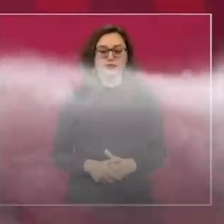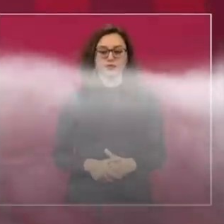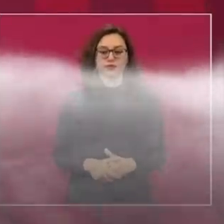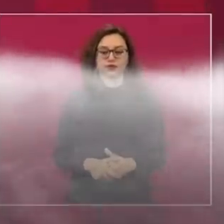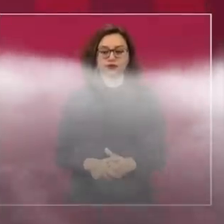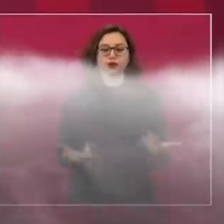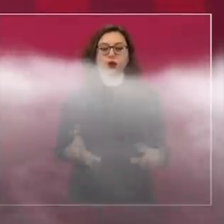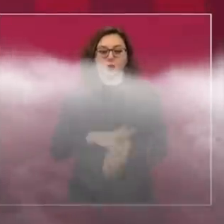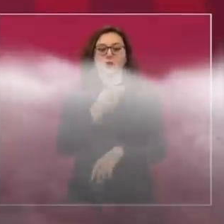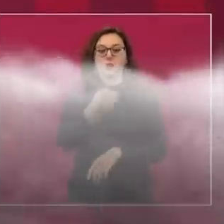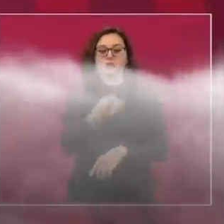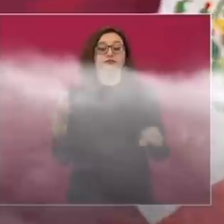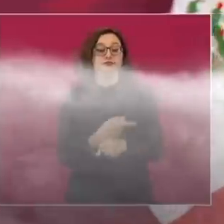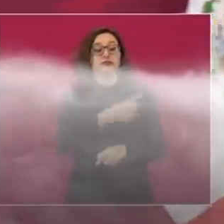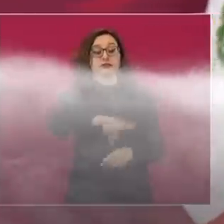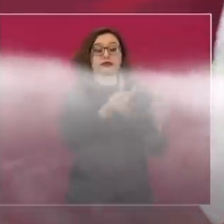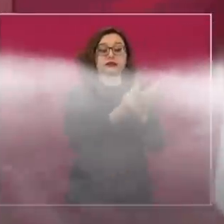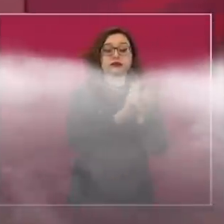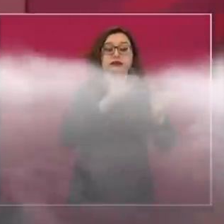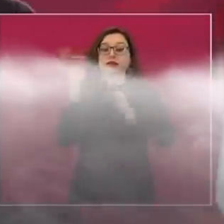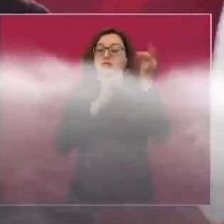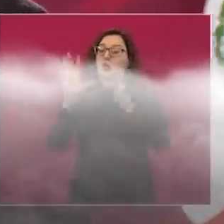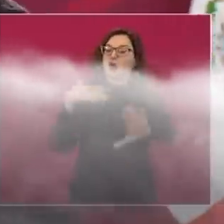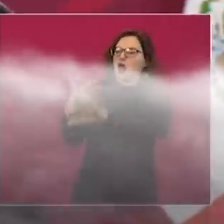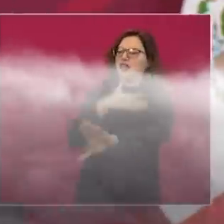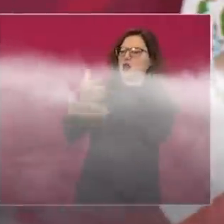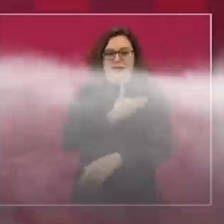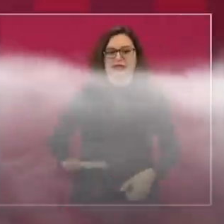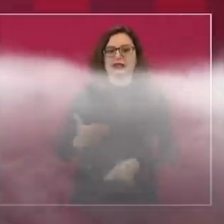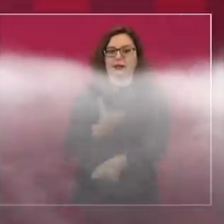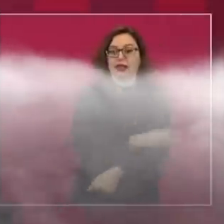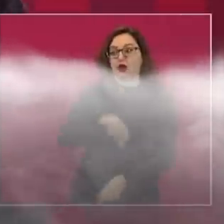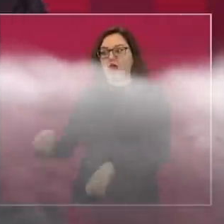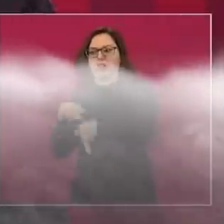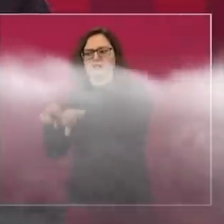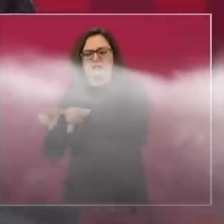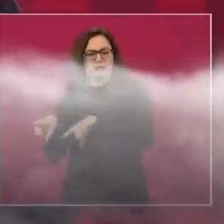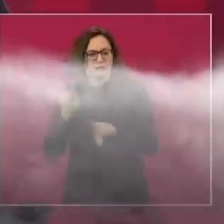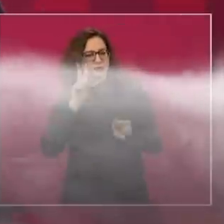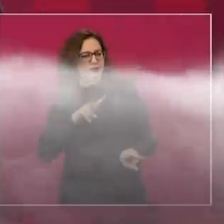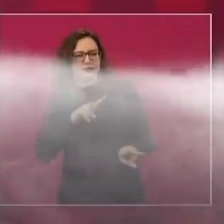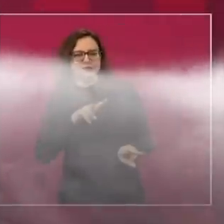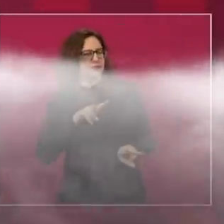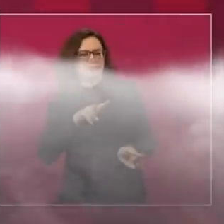salió esa expresión de Gustavo Madero, su hermano. Dice, le muerden la mano al que